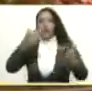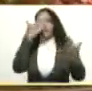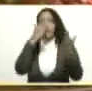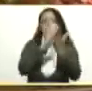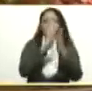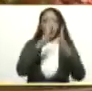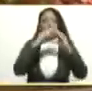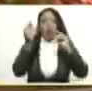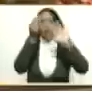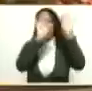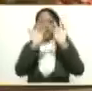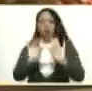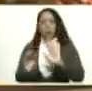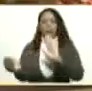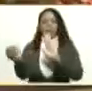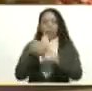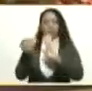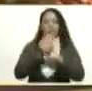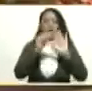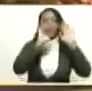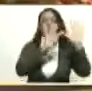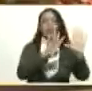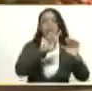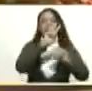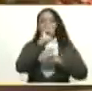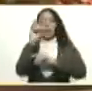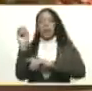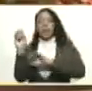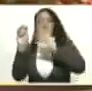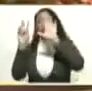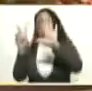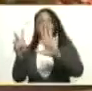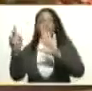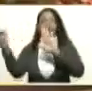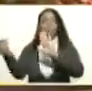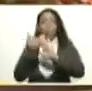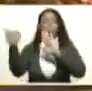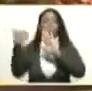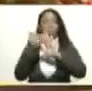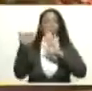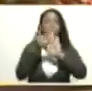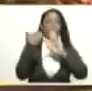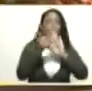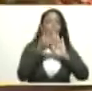enfrentando todos los mecanismos de más de 900 medidas coercitivas unilaterales.